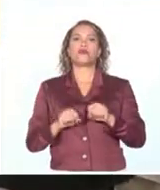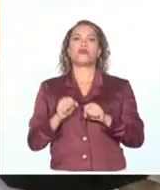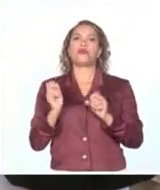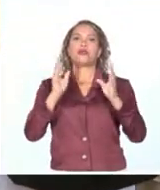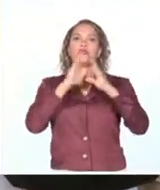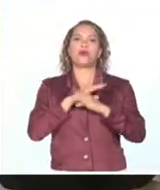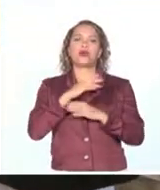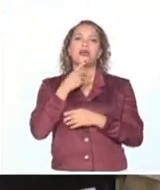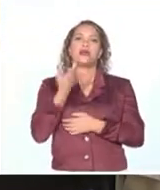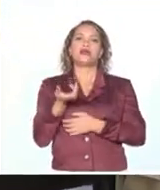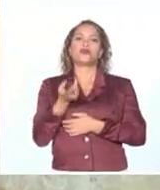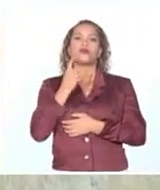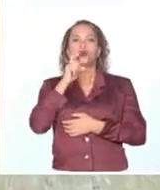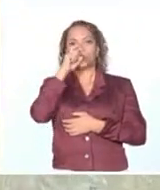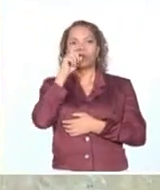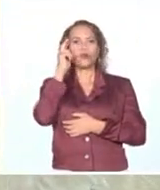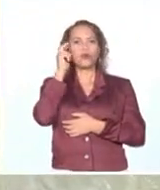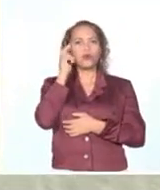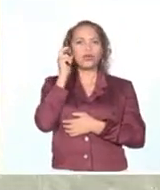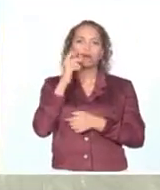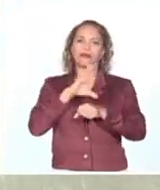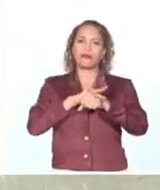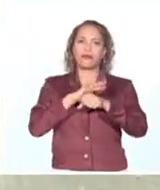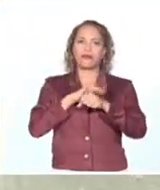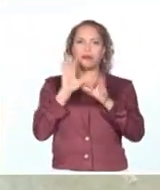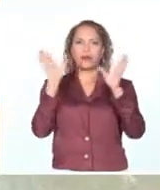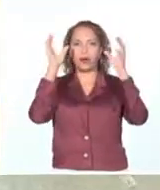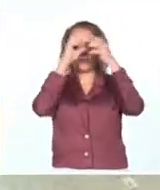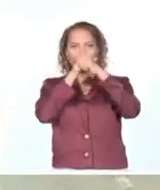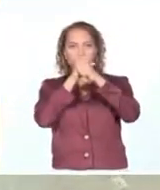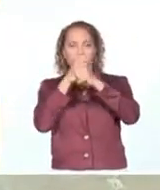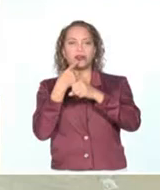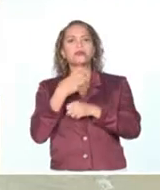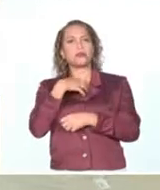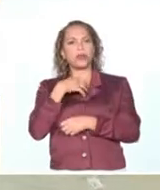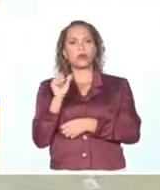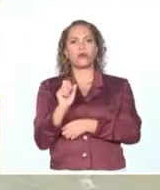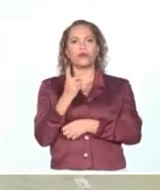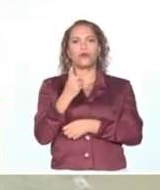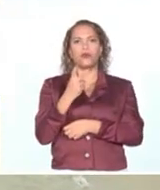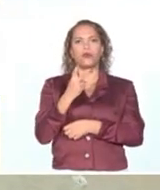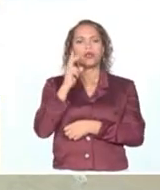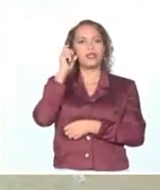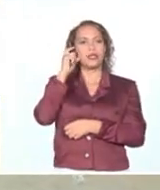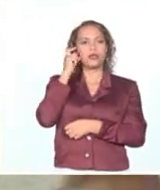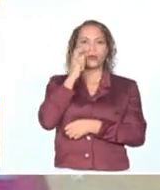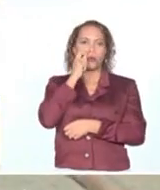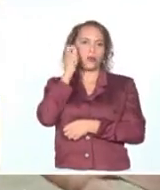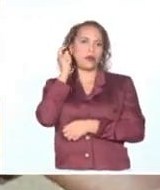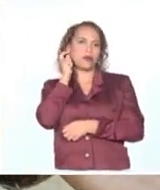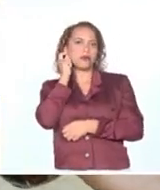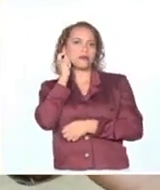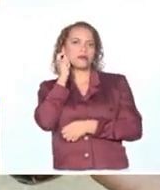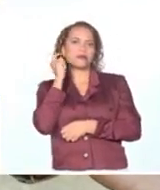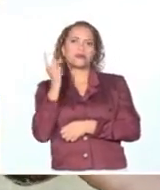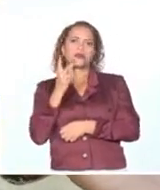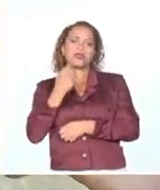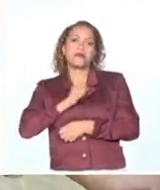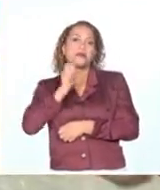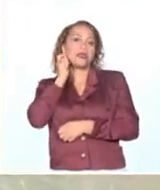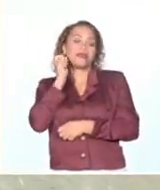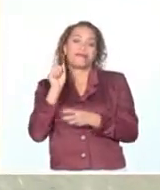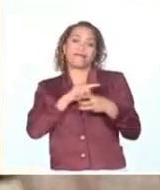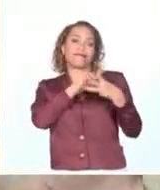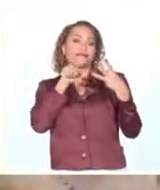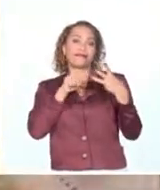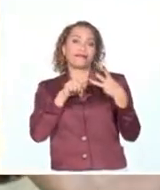autista. Le doy la vida por él, porque es mi nieto, tengo dos nietos, una niña y él. Y mi hija, somos cuatro.